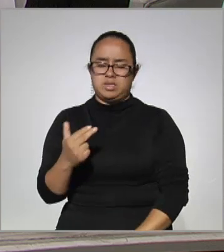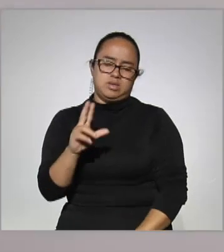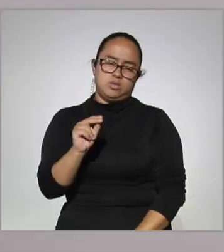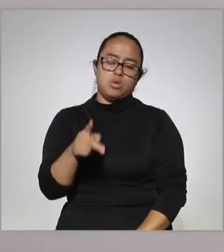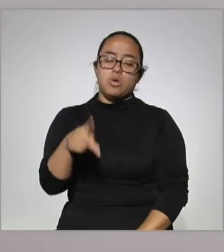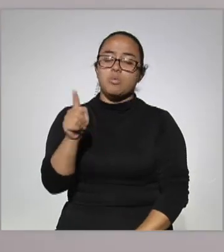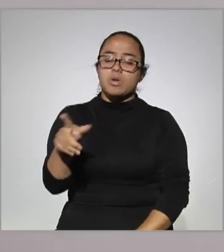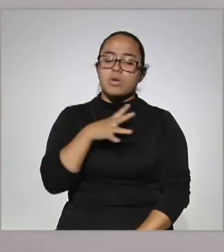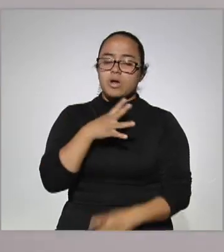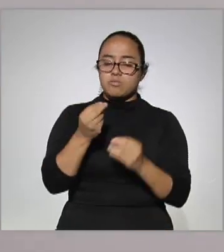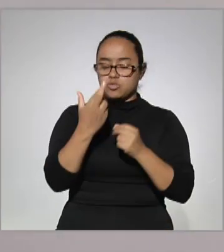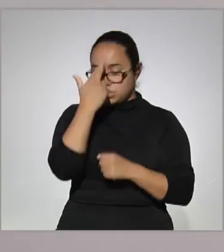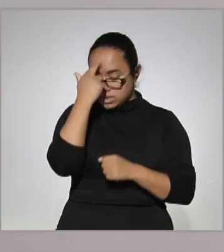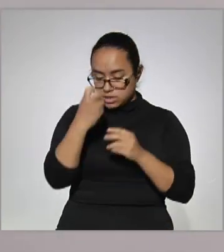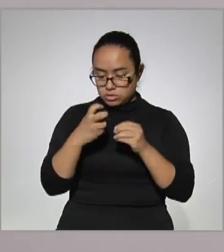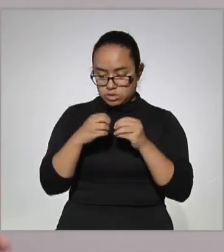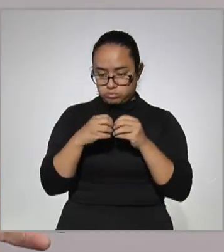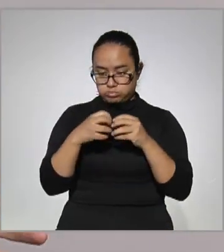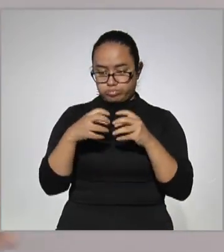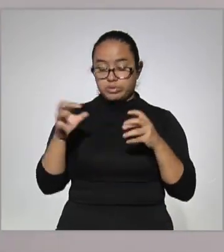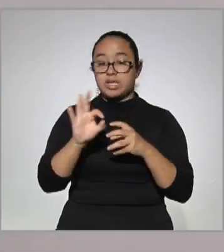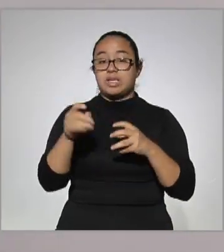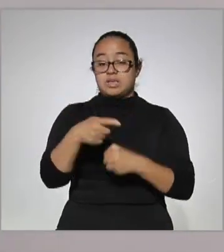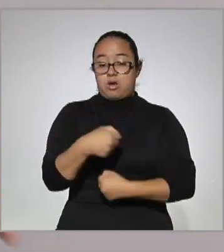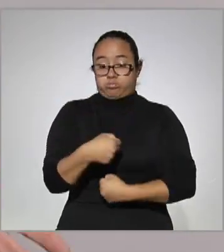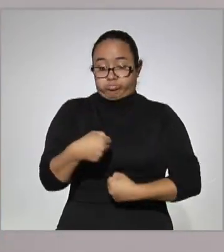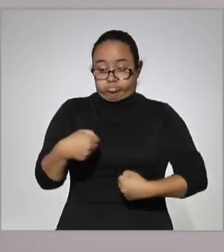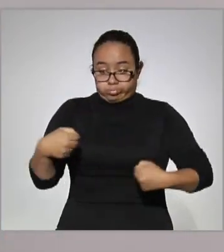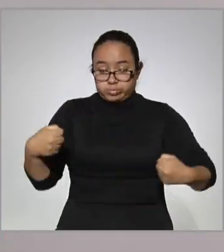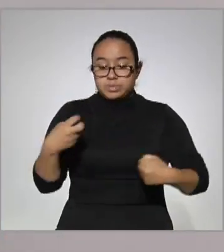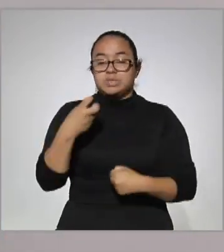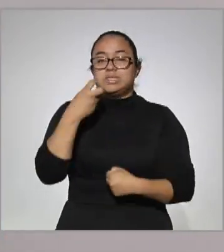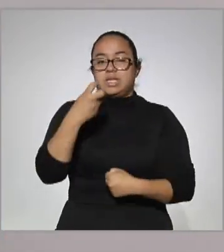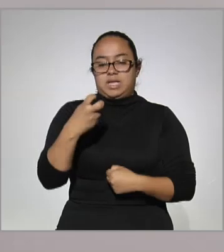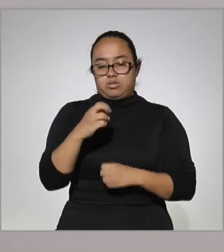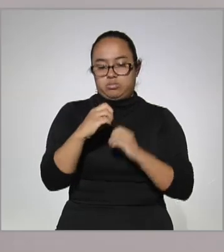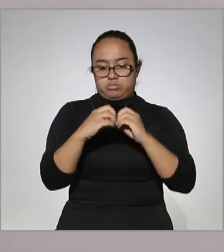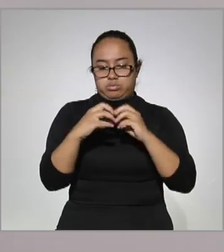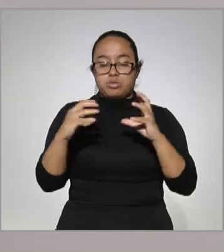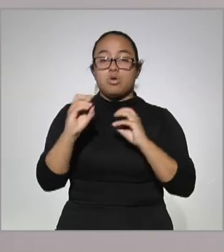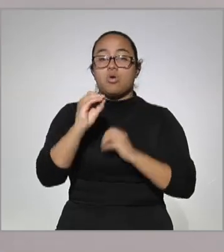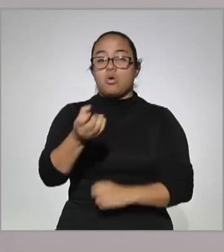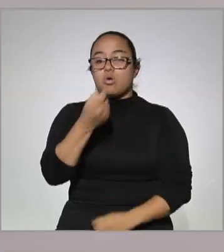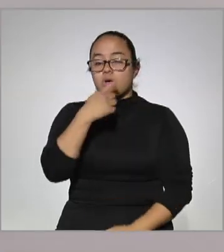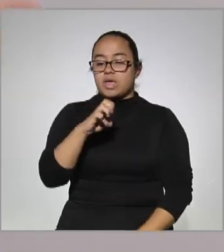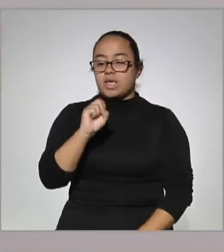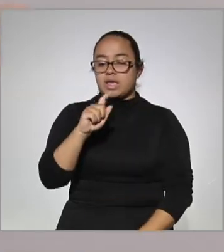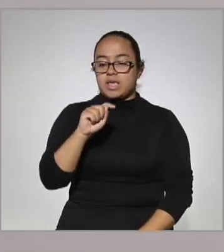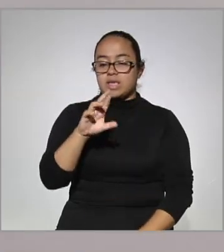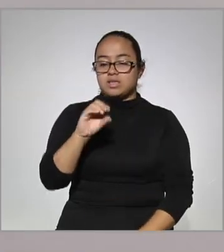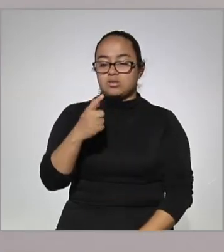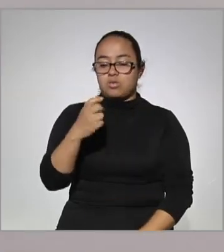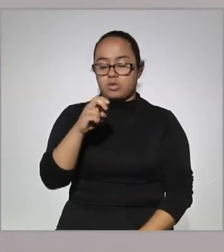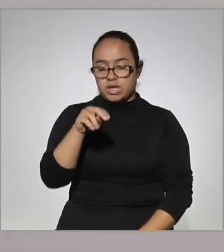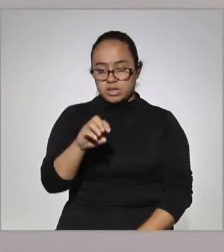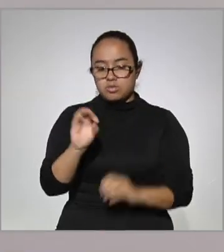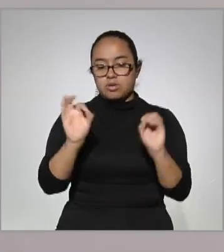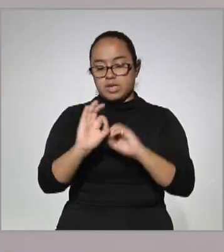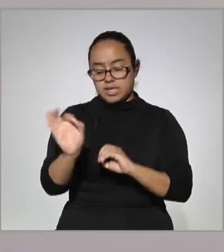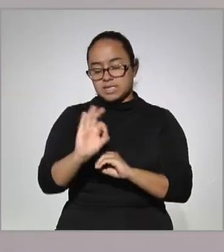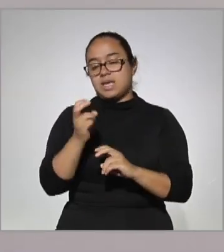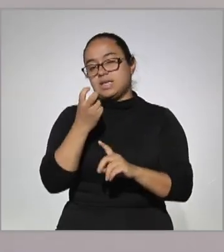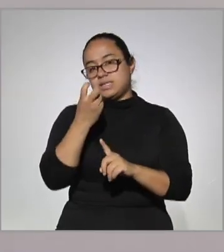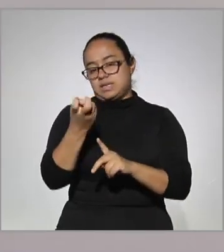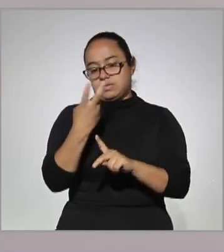por varios factores. Uno, si está gordita, puede ser un riesgo de que se engruese. Si está tomando estrógenos, puede ser otro motivo.